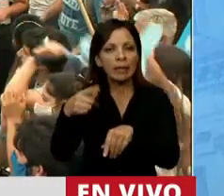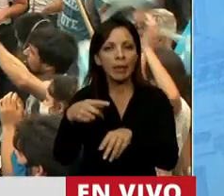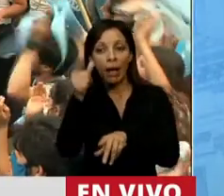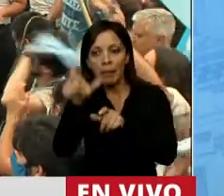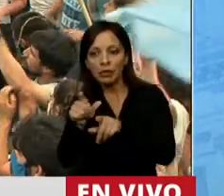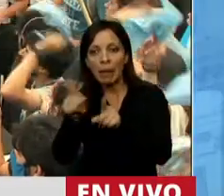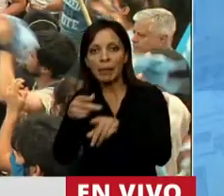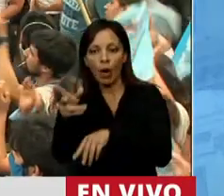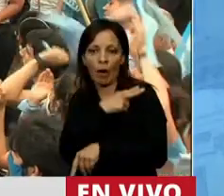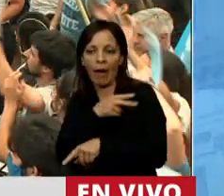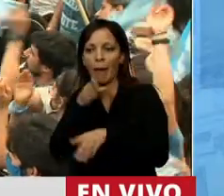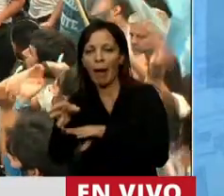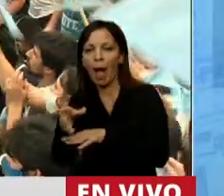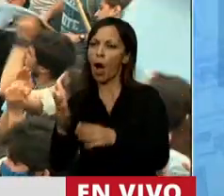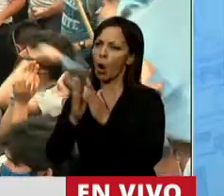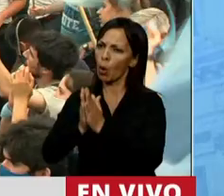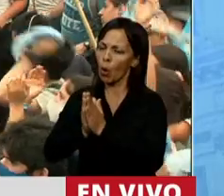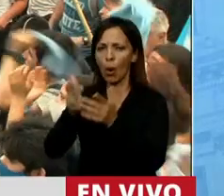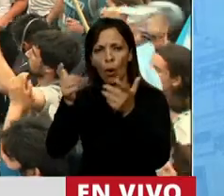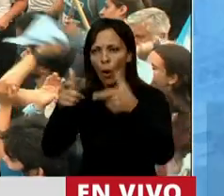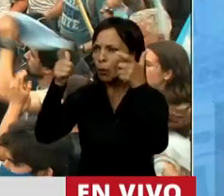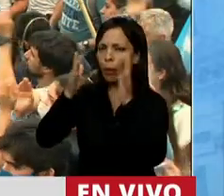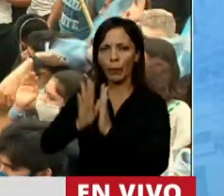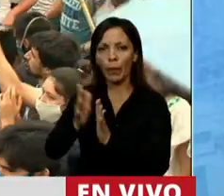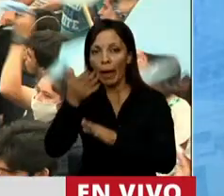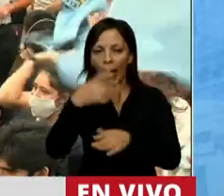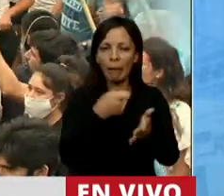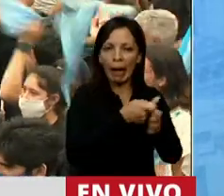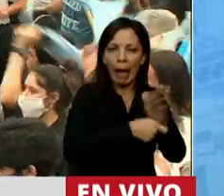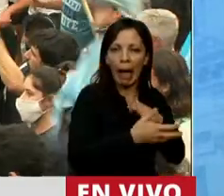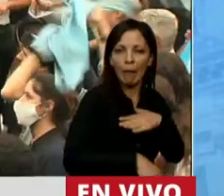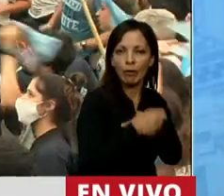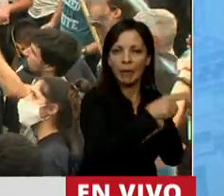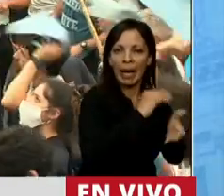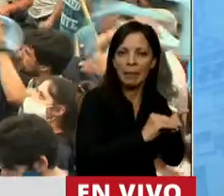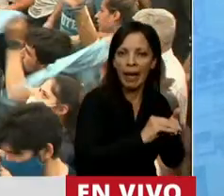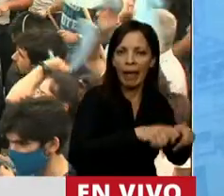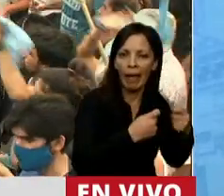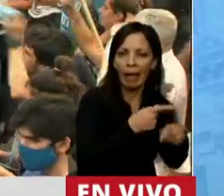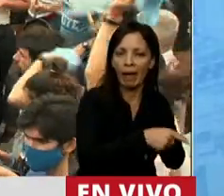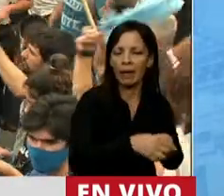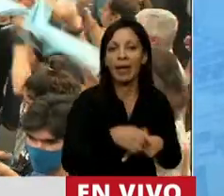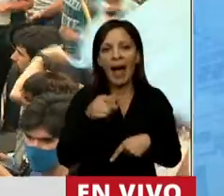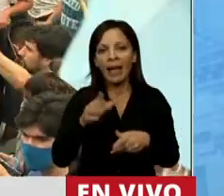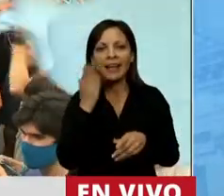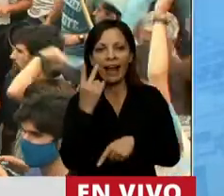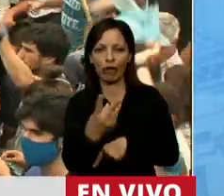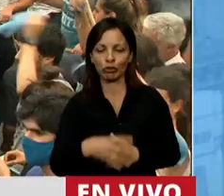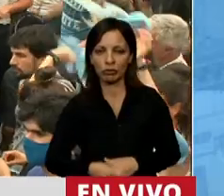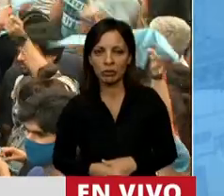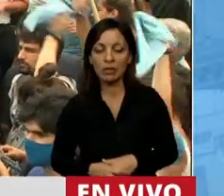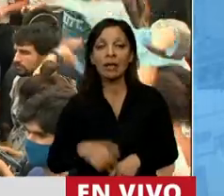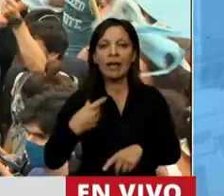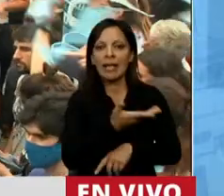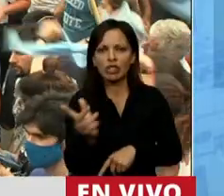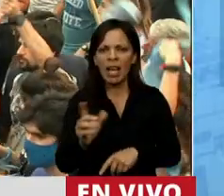mientras viola a la empleada y le paga el aborto, es en ese lugar donde se esconde la hipocresía de una sociedad que no es capaz de